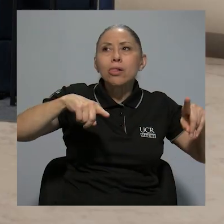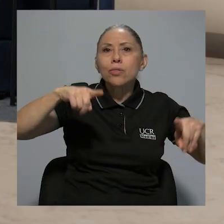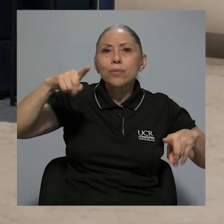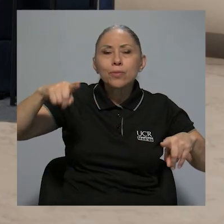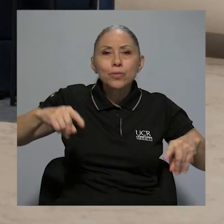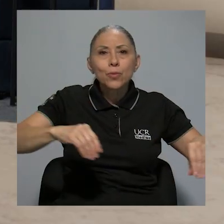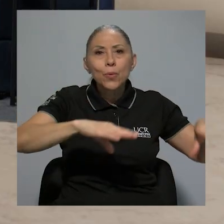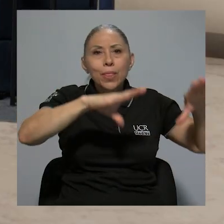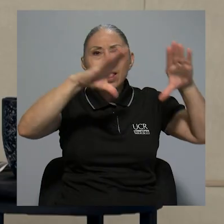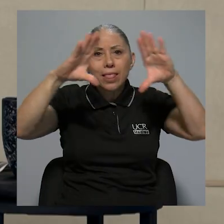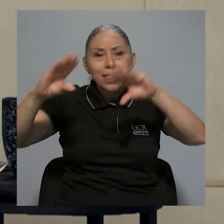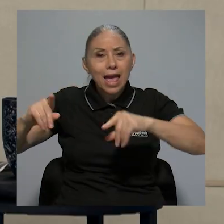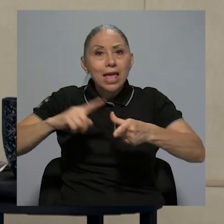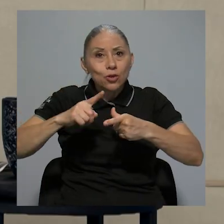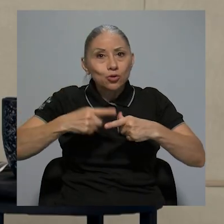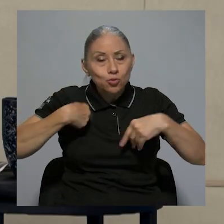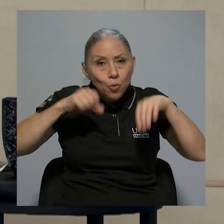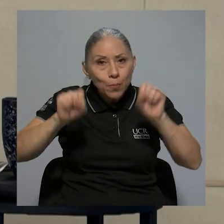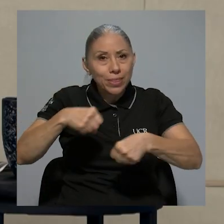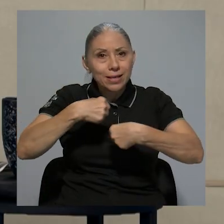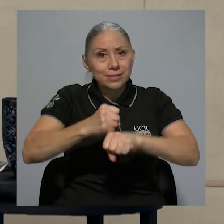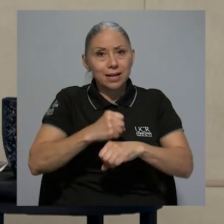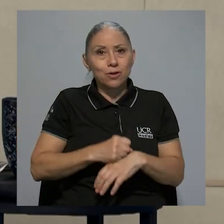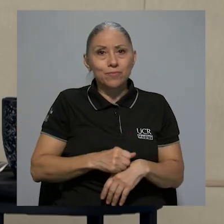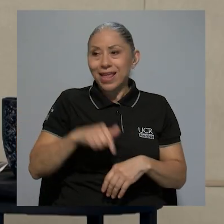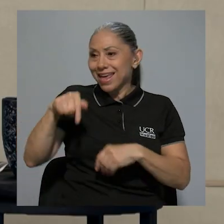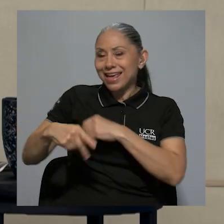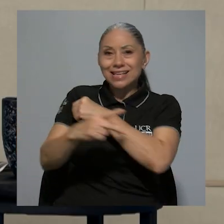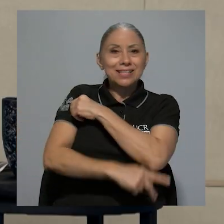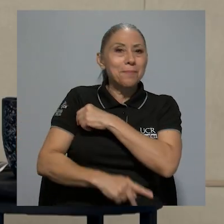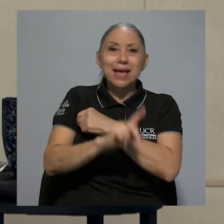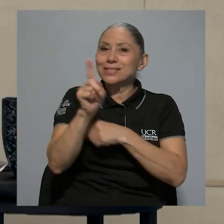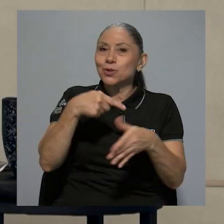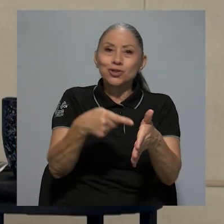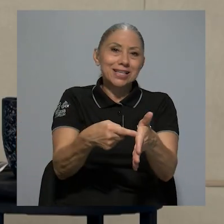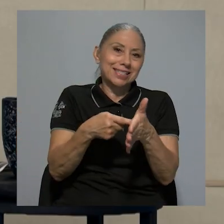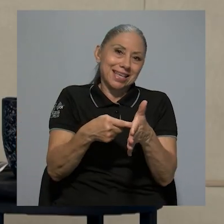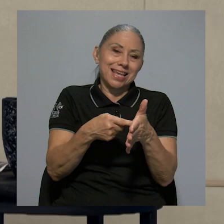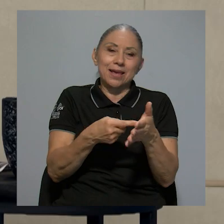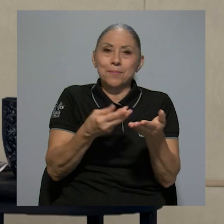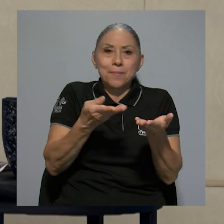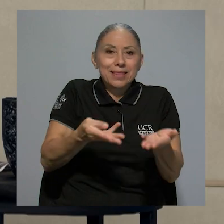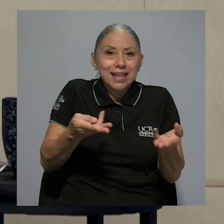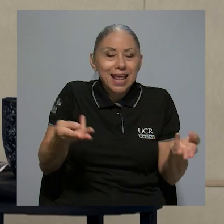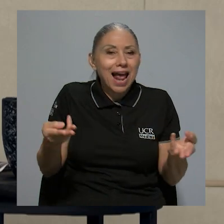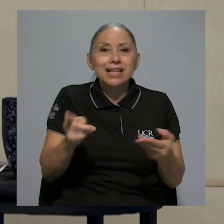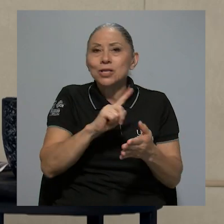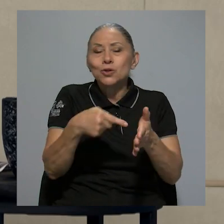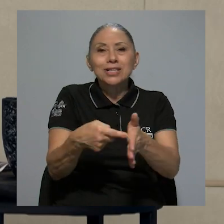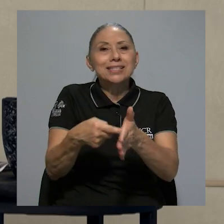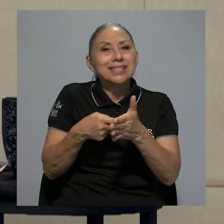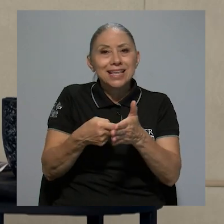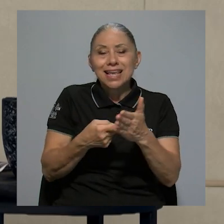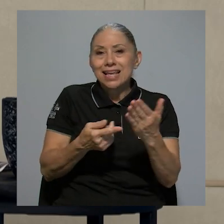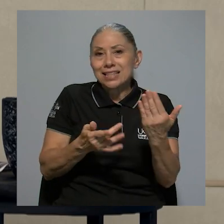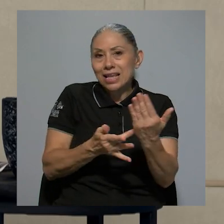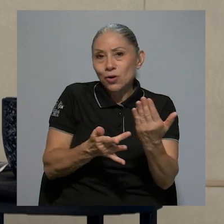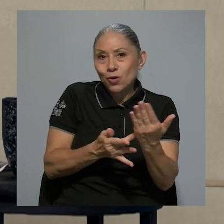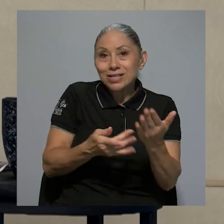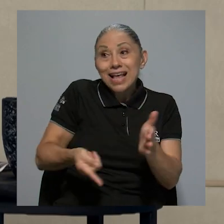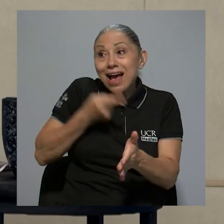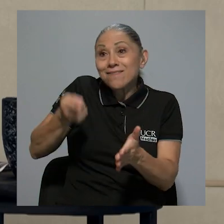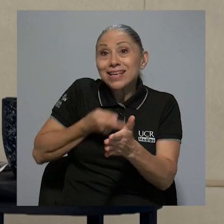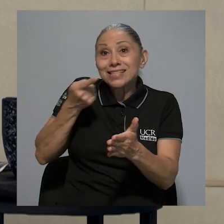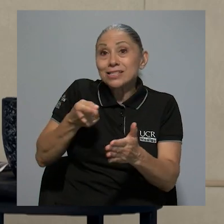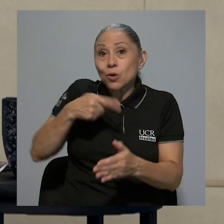es que no se exige, muchas de los materiales y de las tecnologías que utilizamos para construir vienen